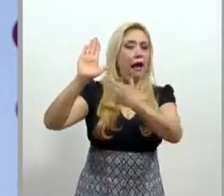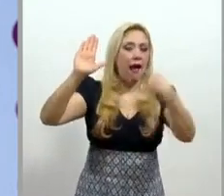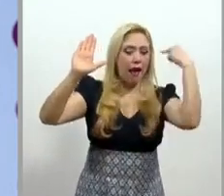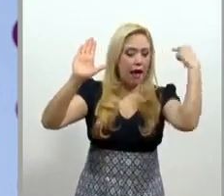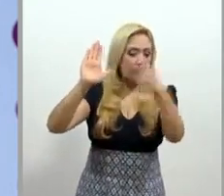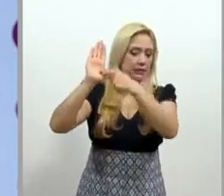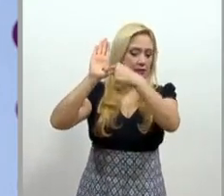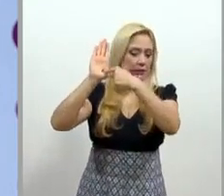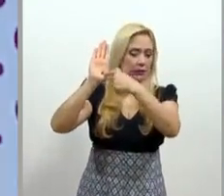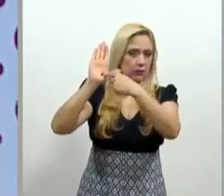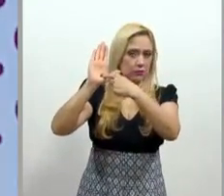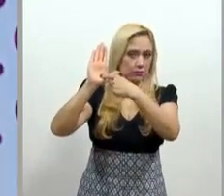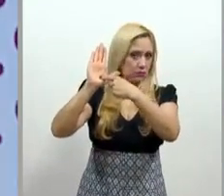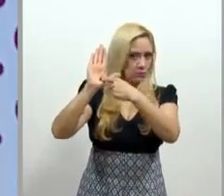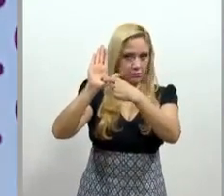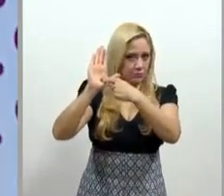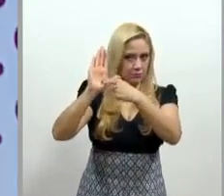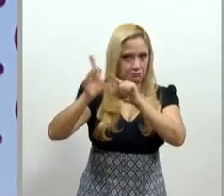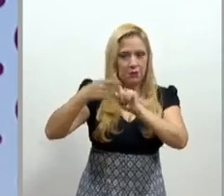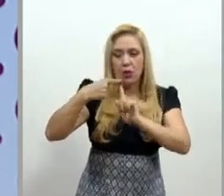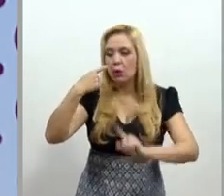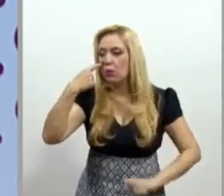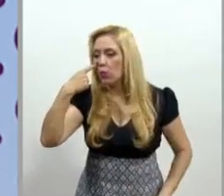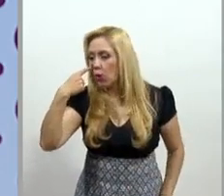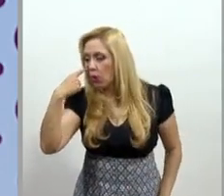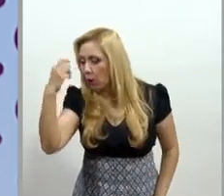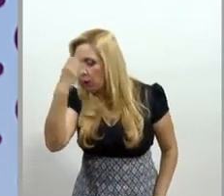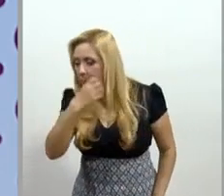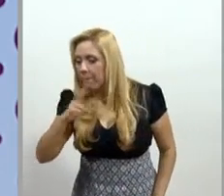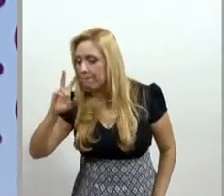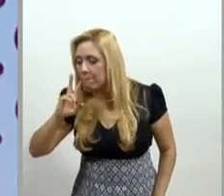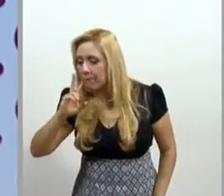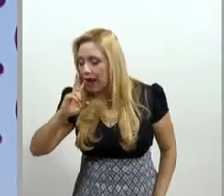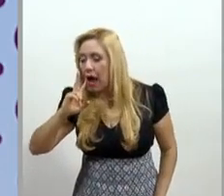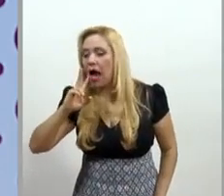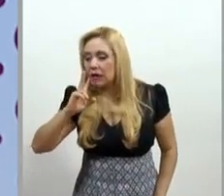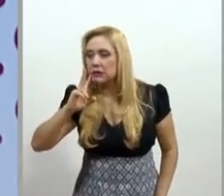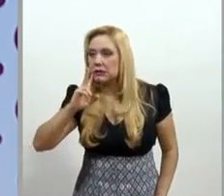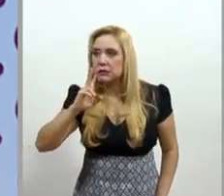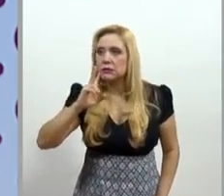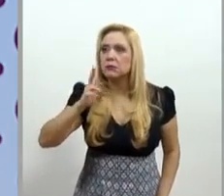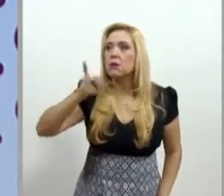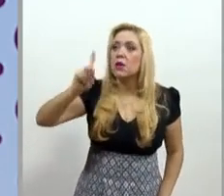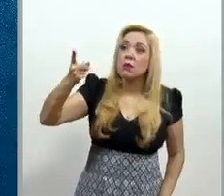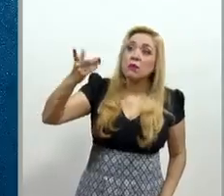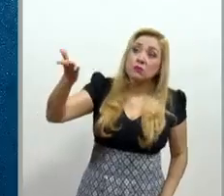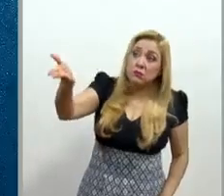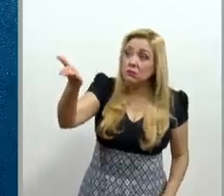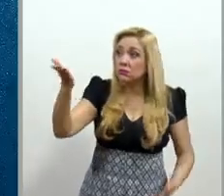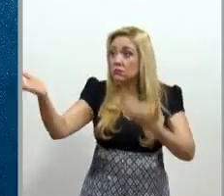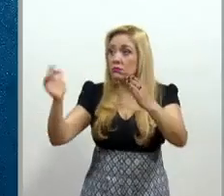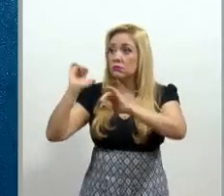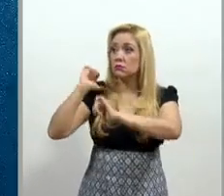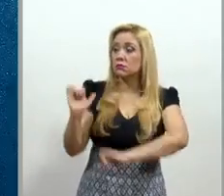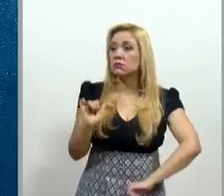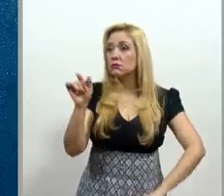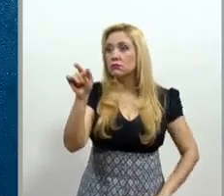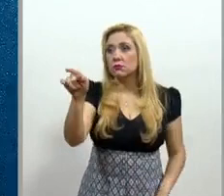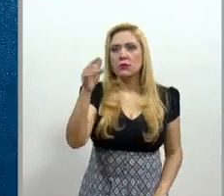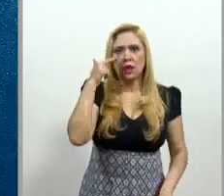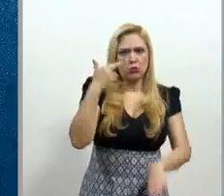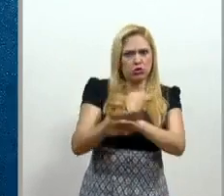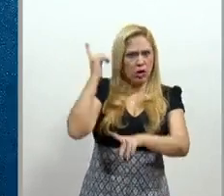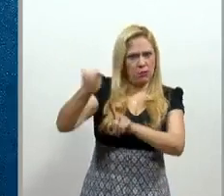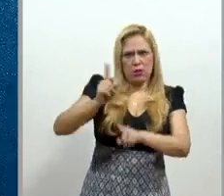que argumentar, se tiene que probar y requiere también la incorporación de autoridades que no necesariamente van a ser autoridades